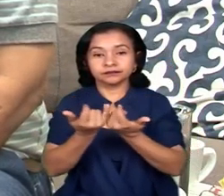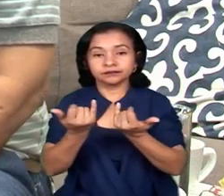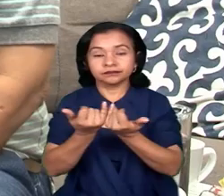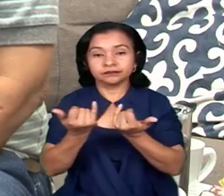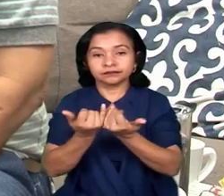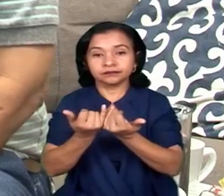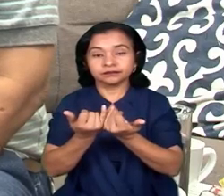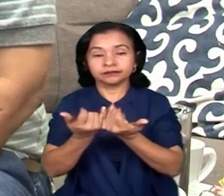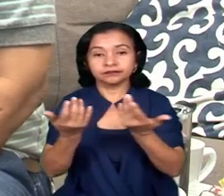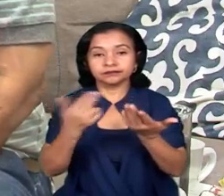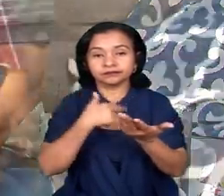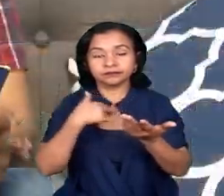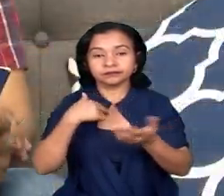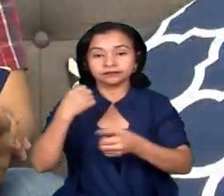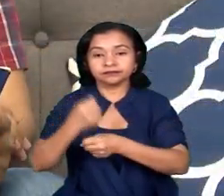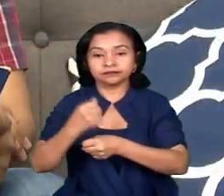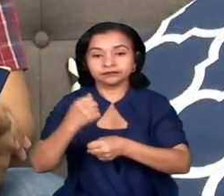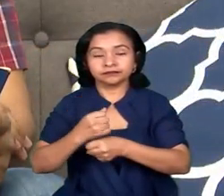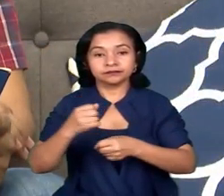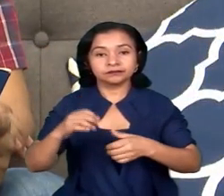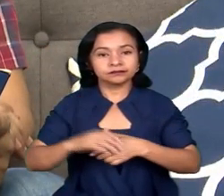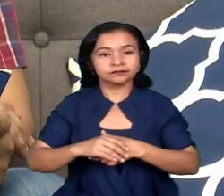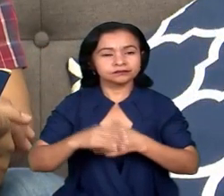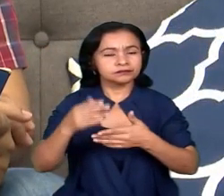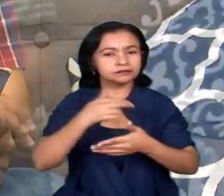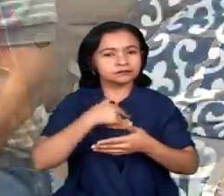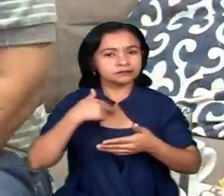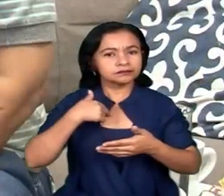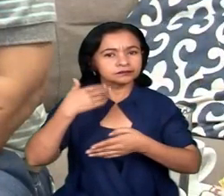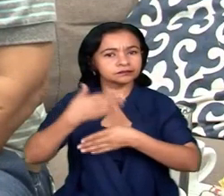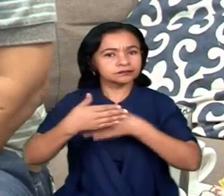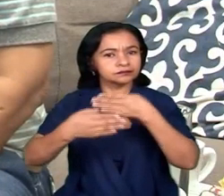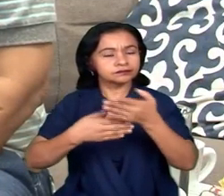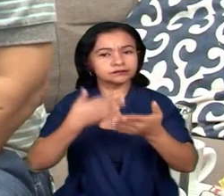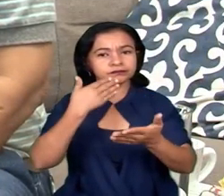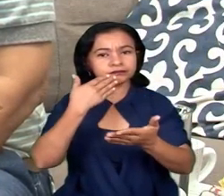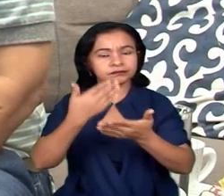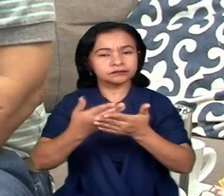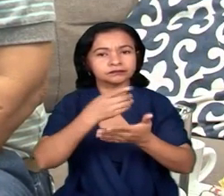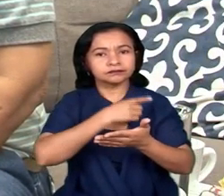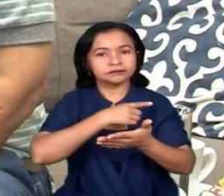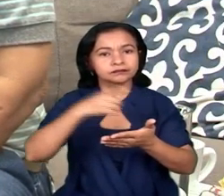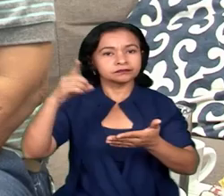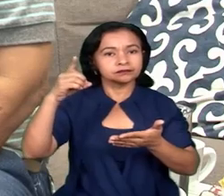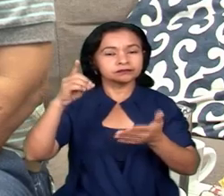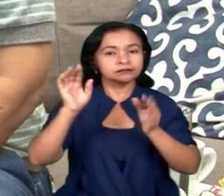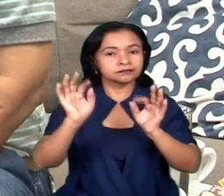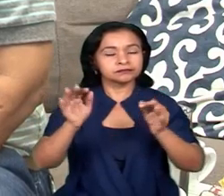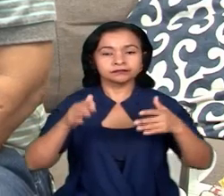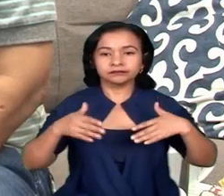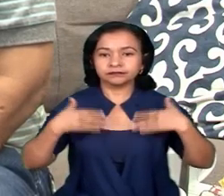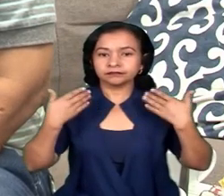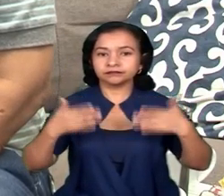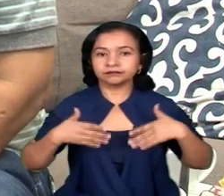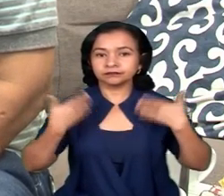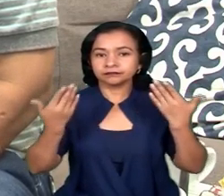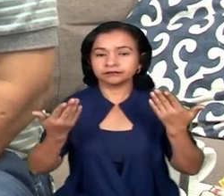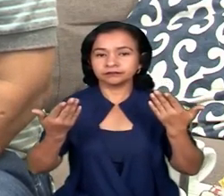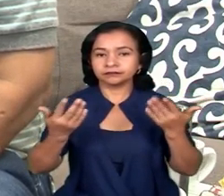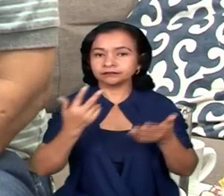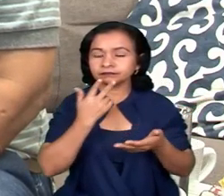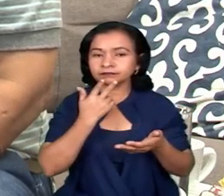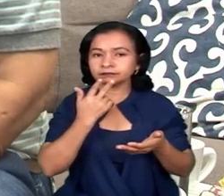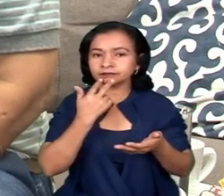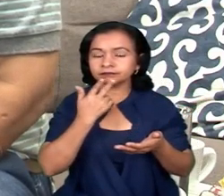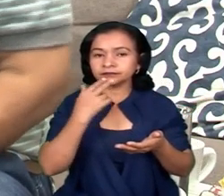comedería. ¿Y qué opinan los comerciantes de ese tipo de construcciones? Gracias a Dios, pues están bastante alegres porque nadie les había dado,